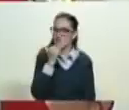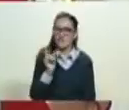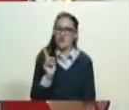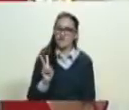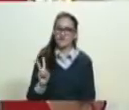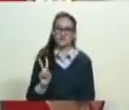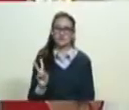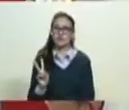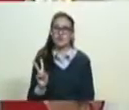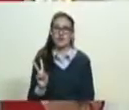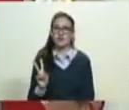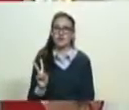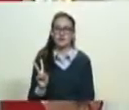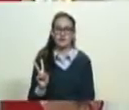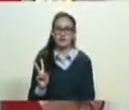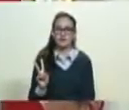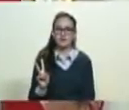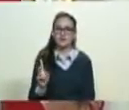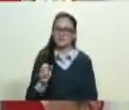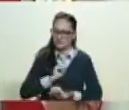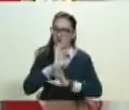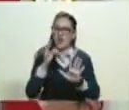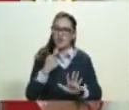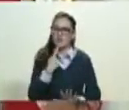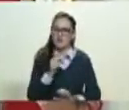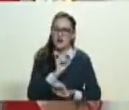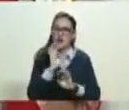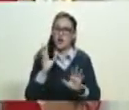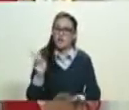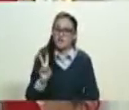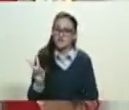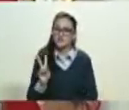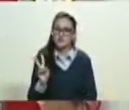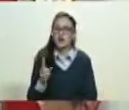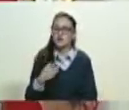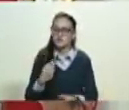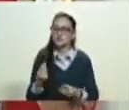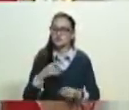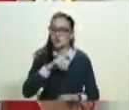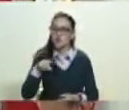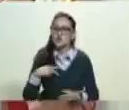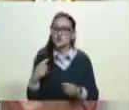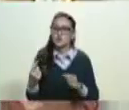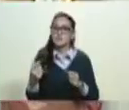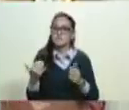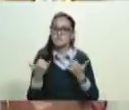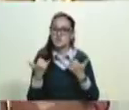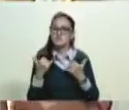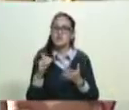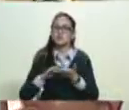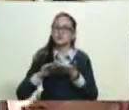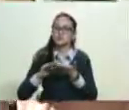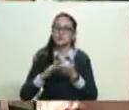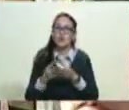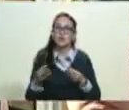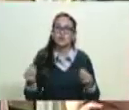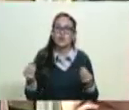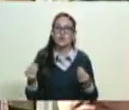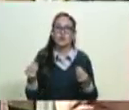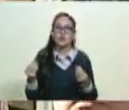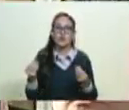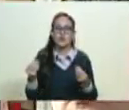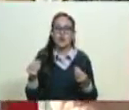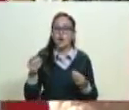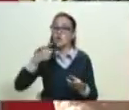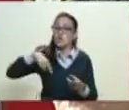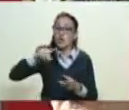claro, muy claro. Los venezolanos resolveremos nuestro conflicto, nuestras crisis